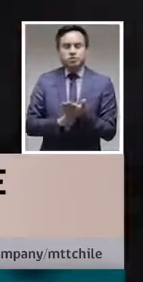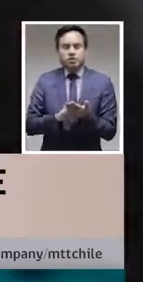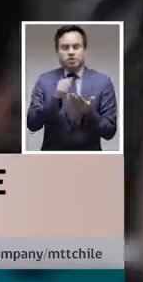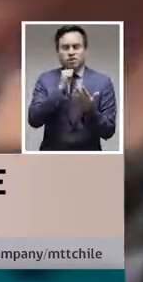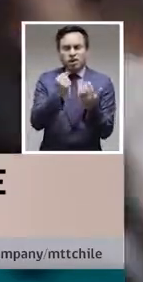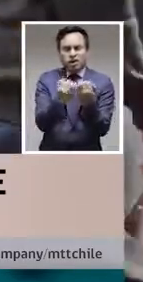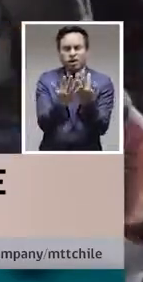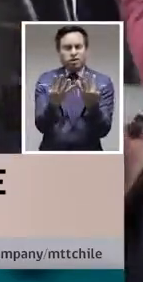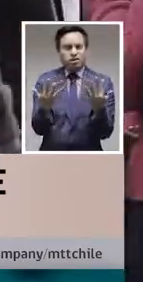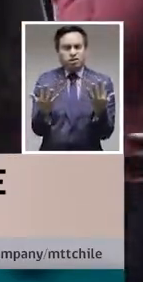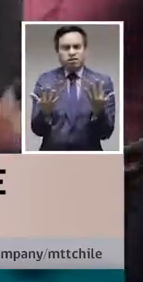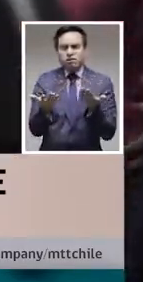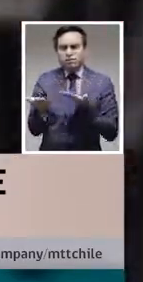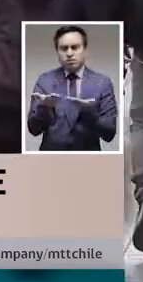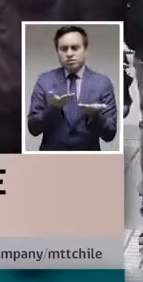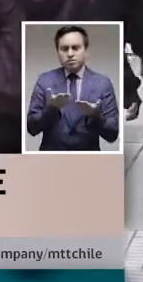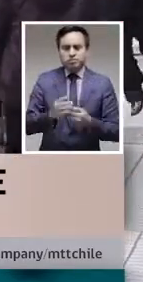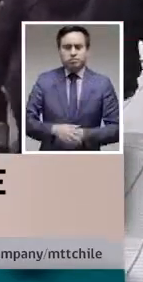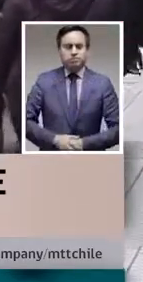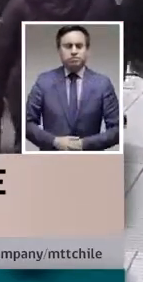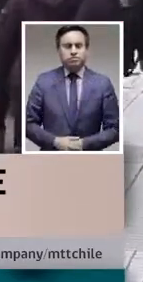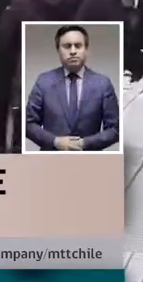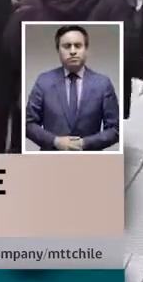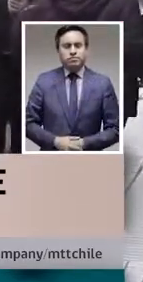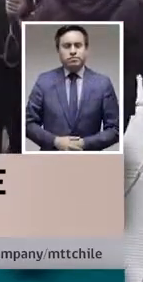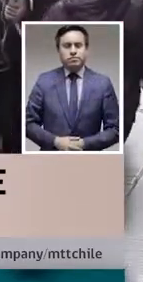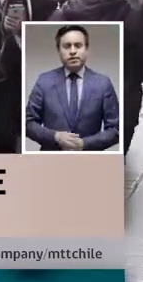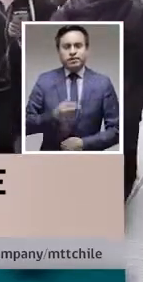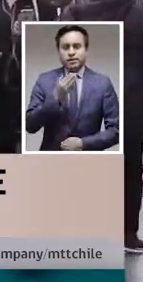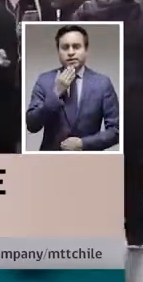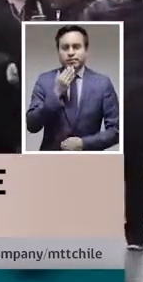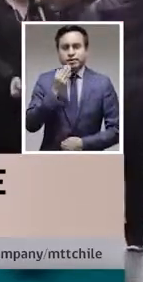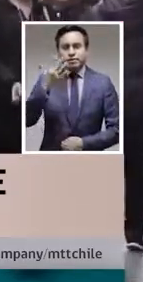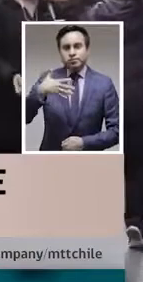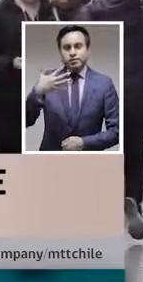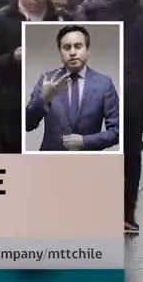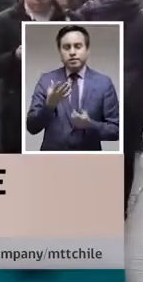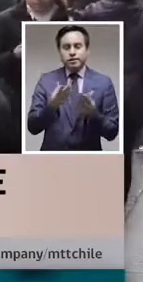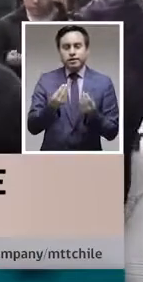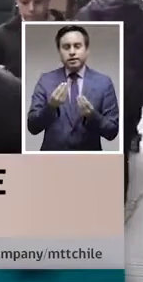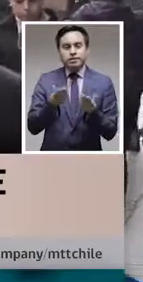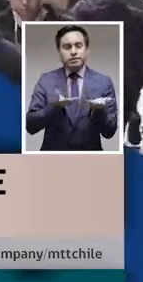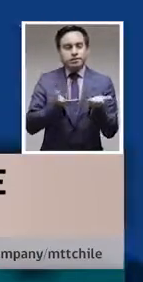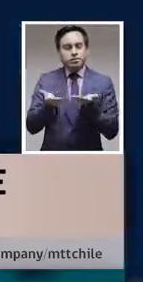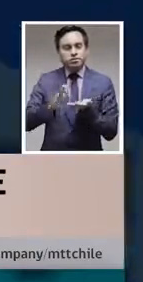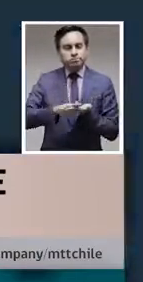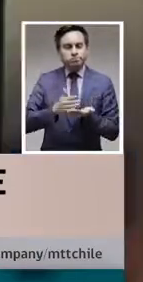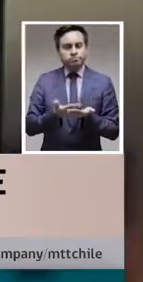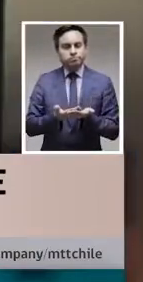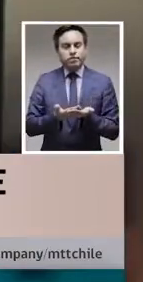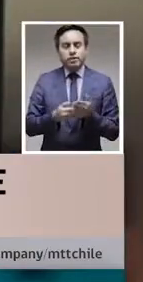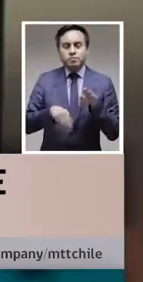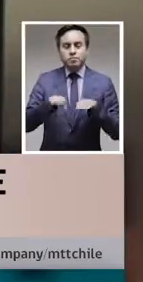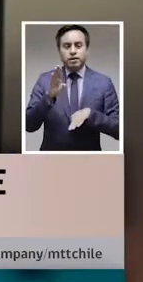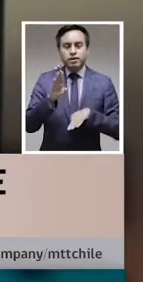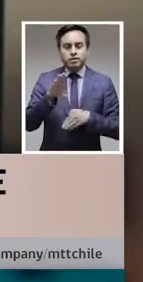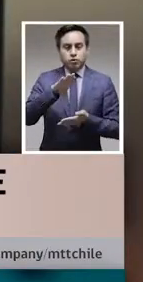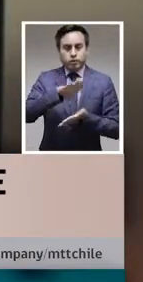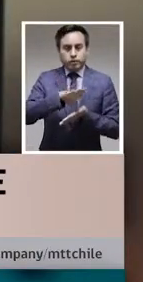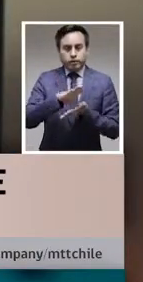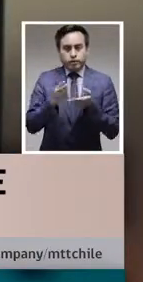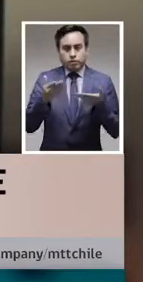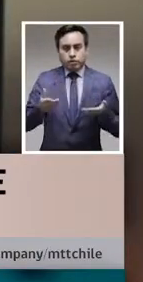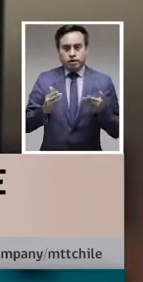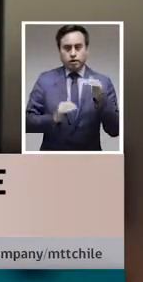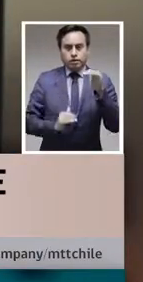falta de disponibilidad de servicios. También nos importa la calidad de los servicios. Cada vez más, y en un país que está